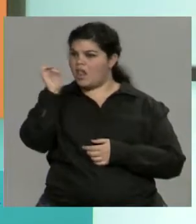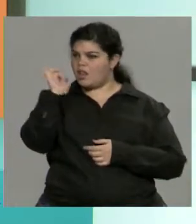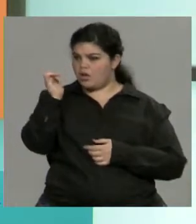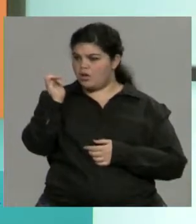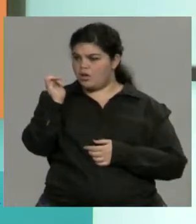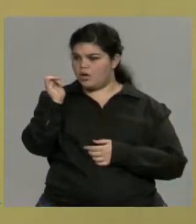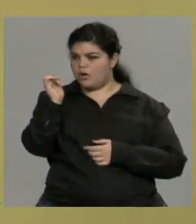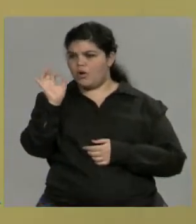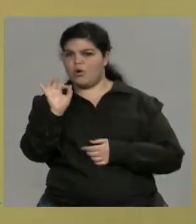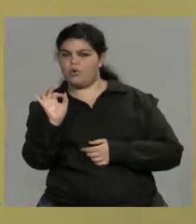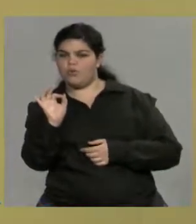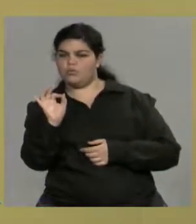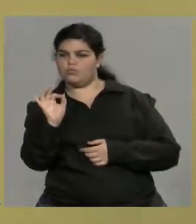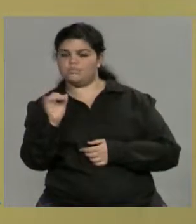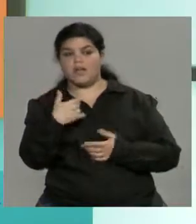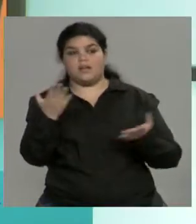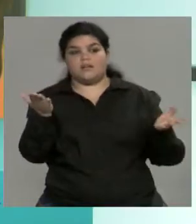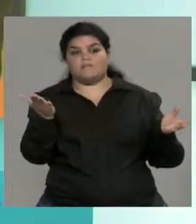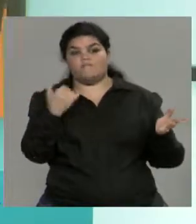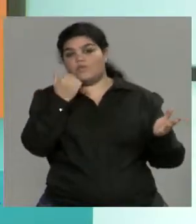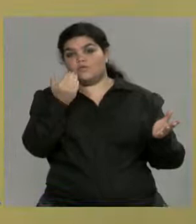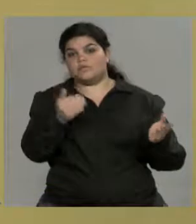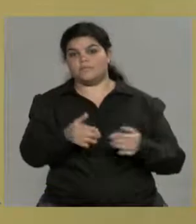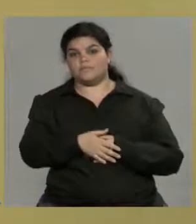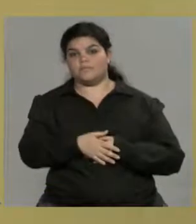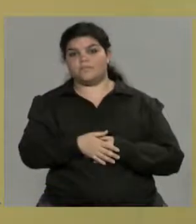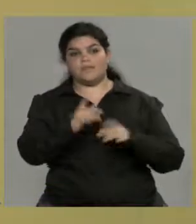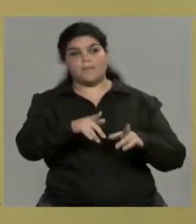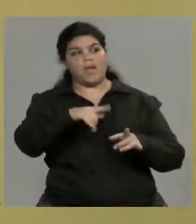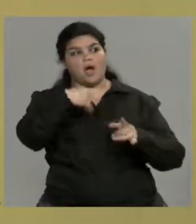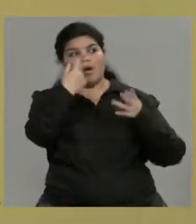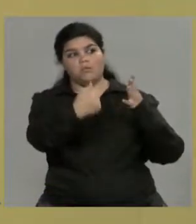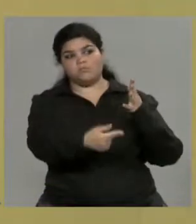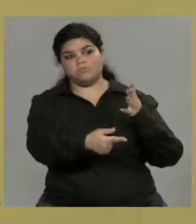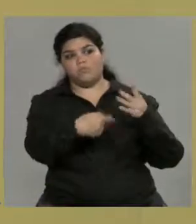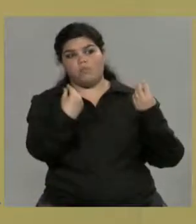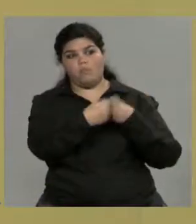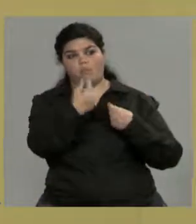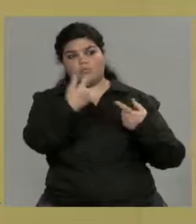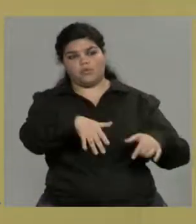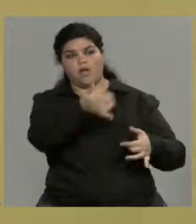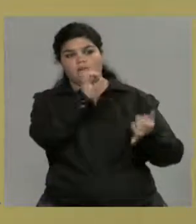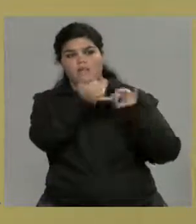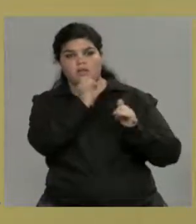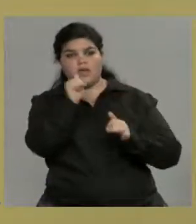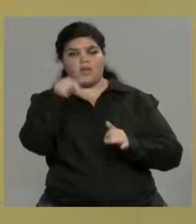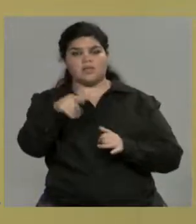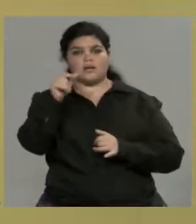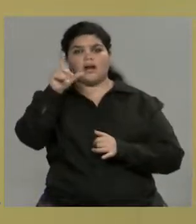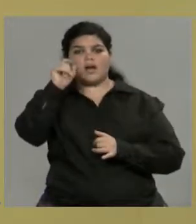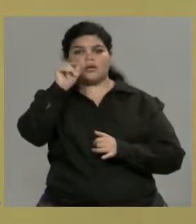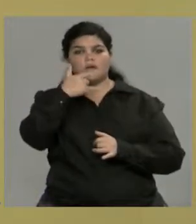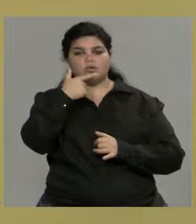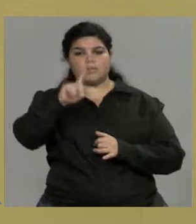o...? Puede ser, por supuesto. Bueno, hay que ver el programa. Destiladas también, bebidas destiladas, bebidas espirituosas. Así que bueno, eso es lo que nos va a traer Carlos Hernández. Entonces